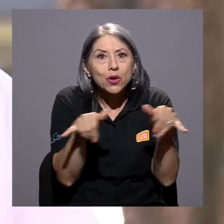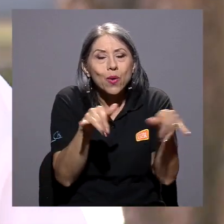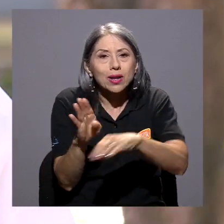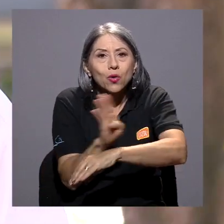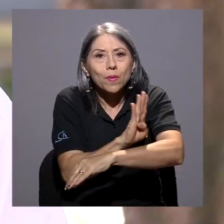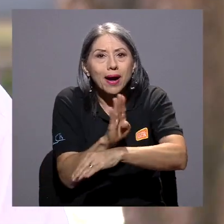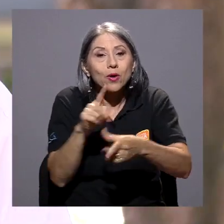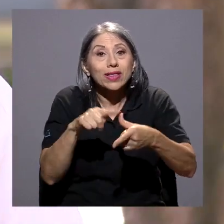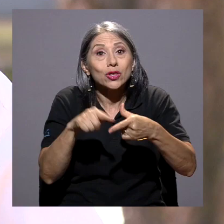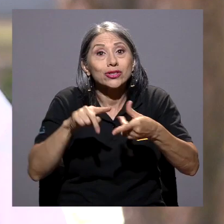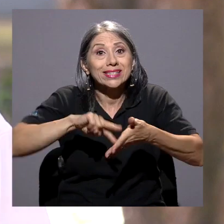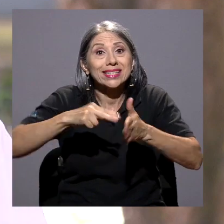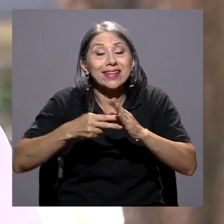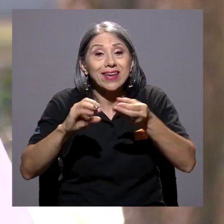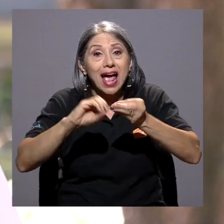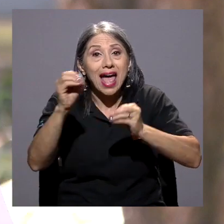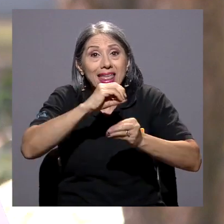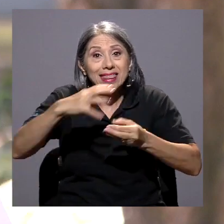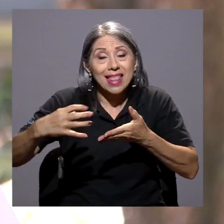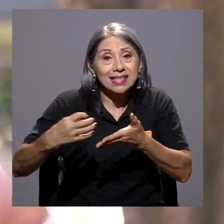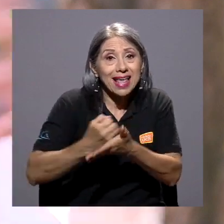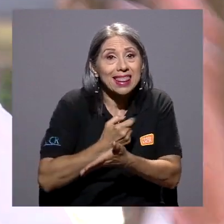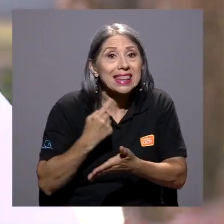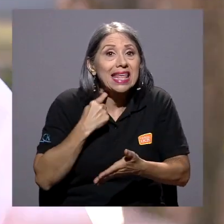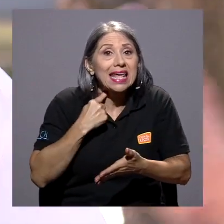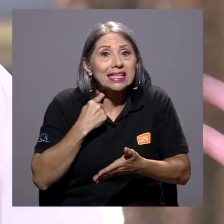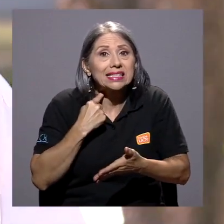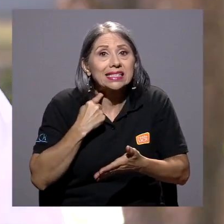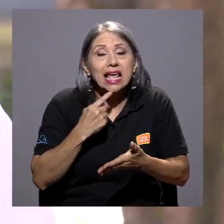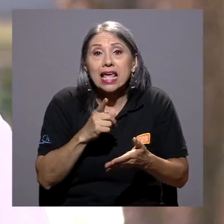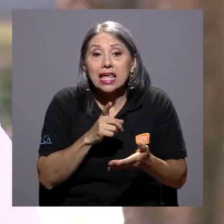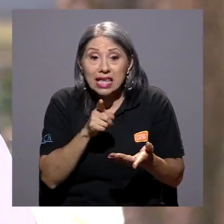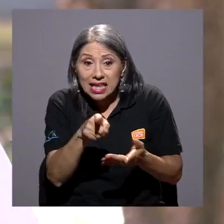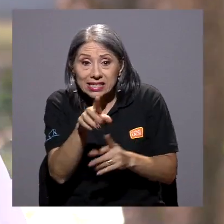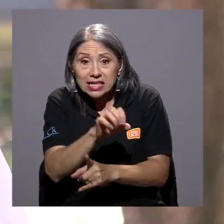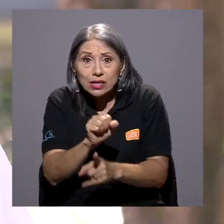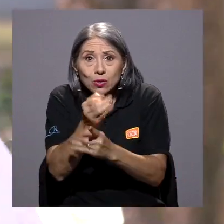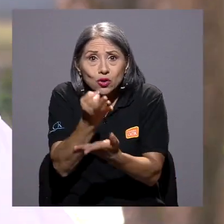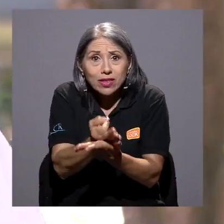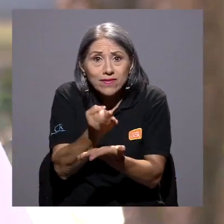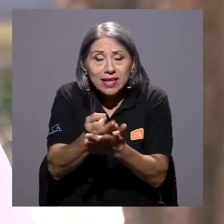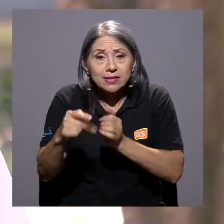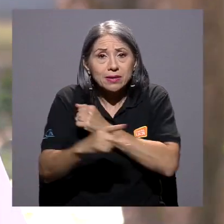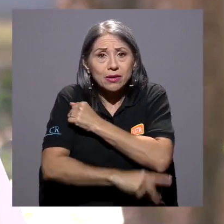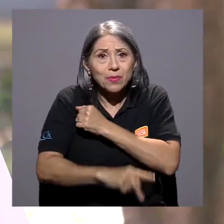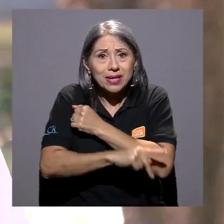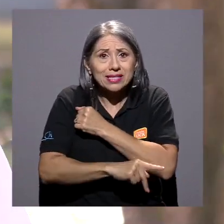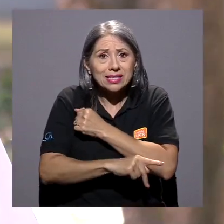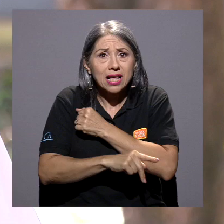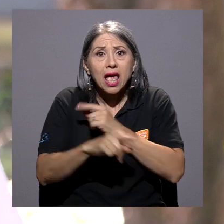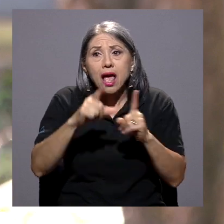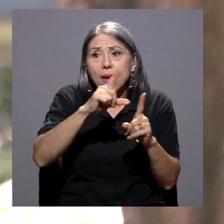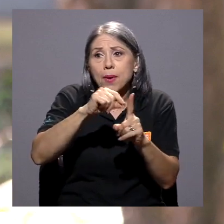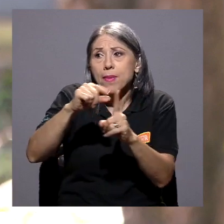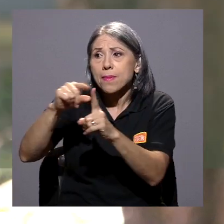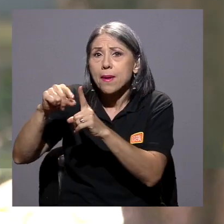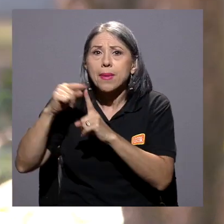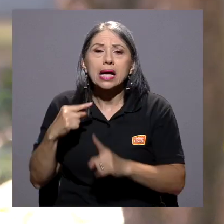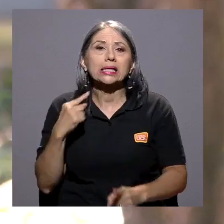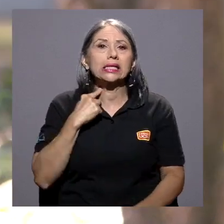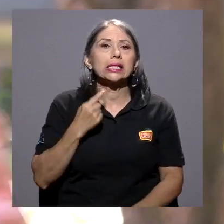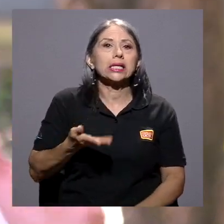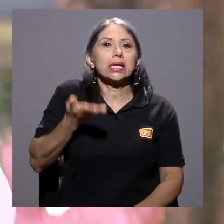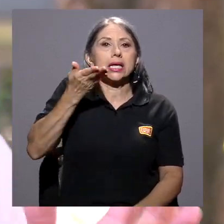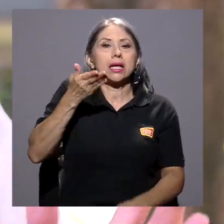¿qué hace esto? Que la tasa de interés y el costo de financiamiento en el país ha hecho que se incremente mucho el precio de los